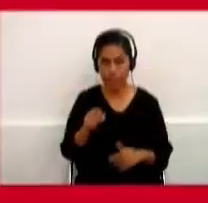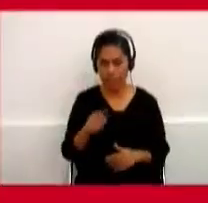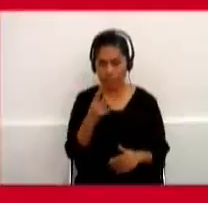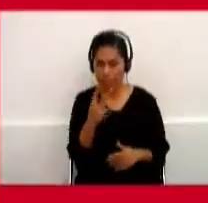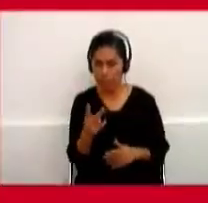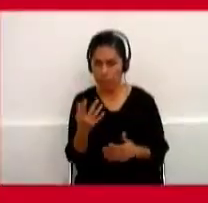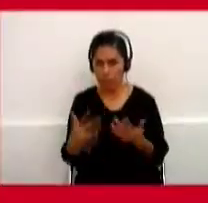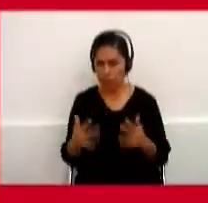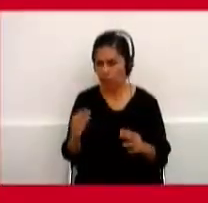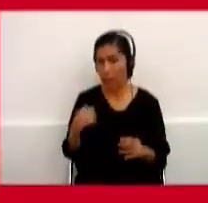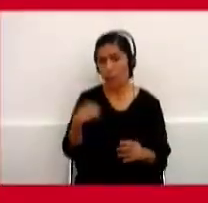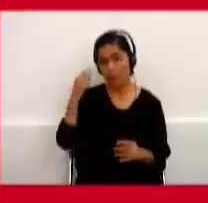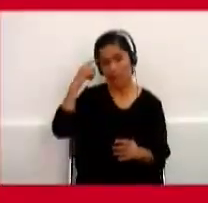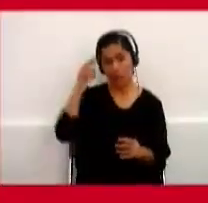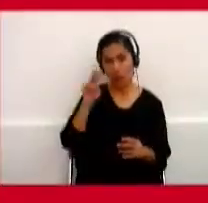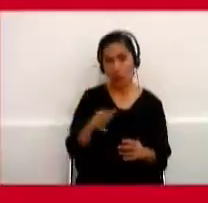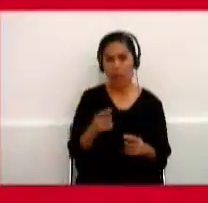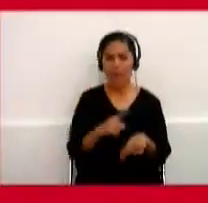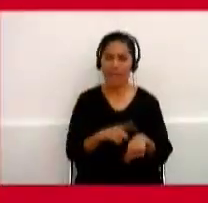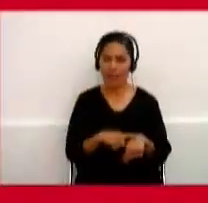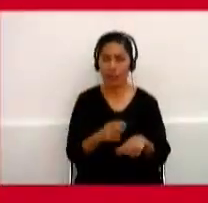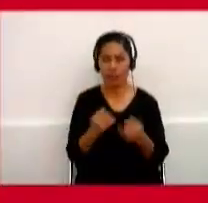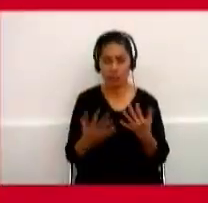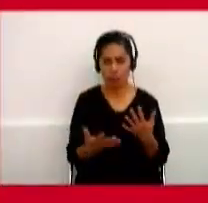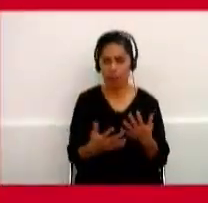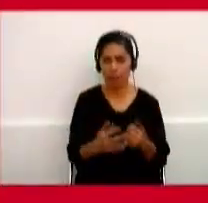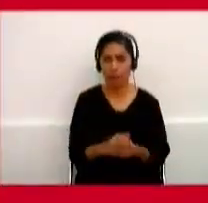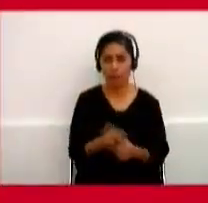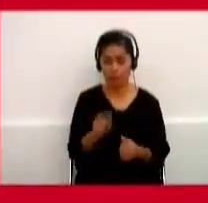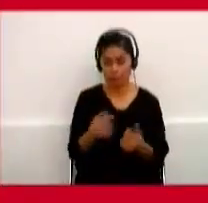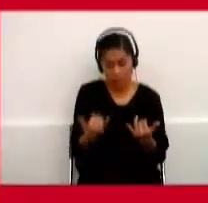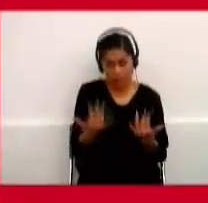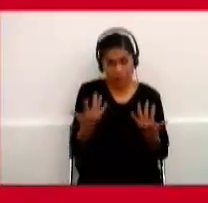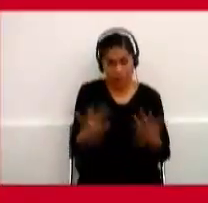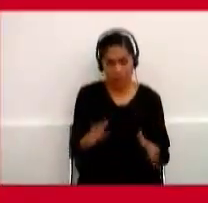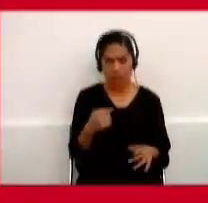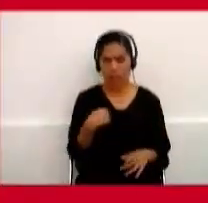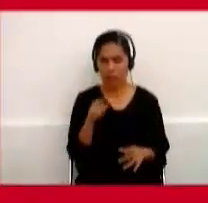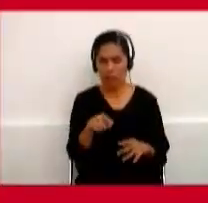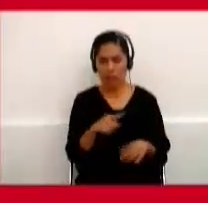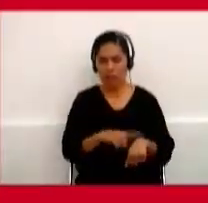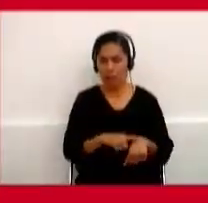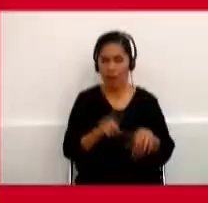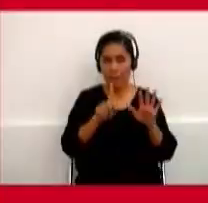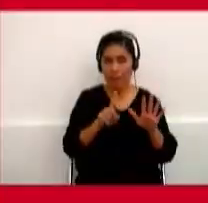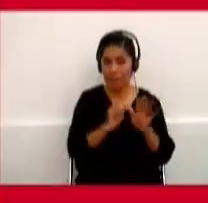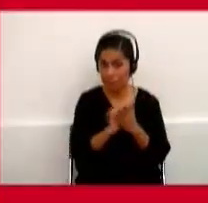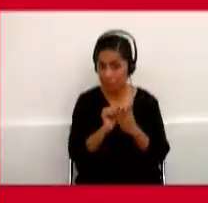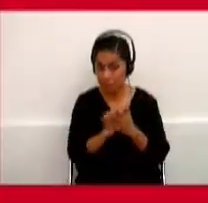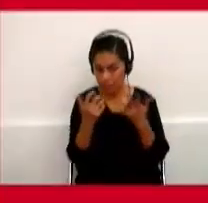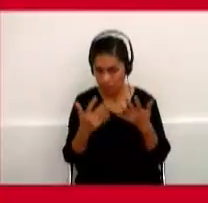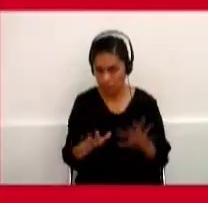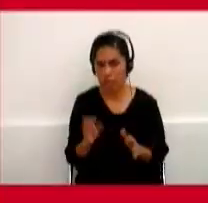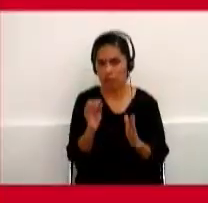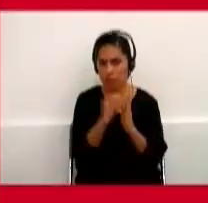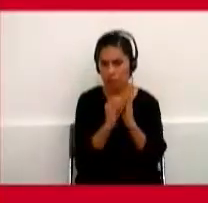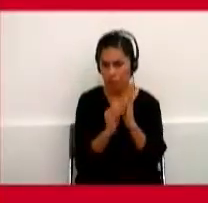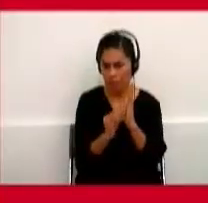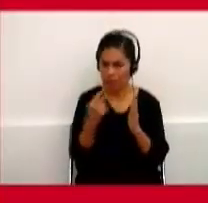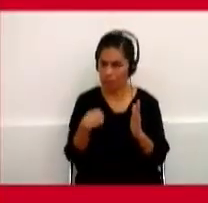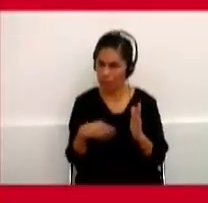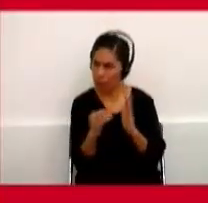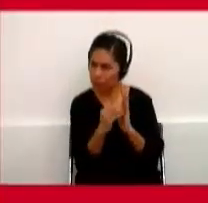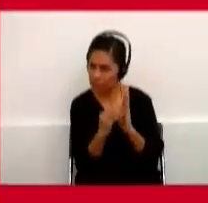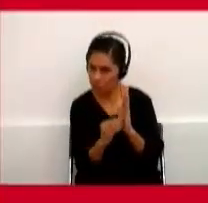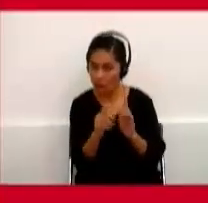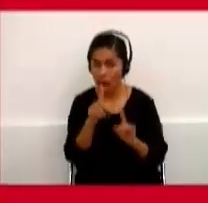implementarlo, ahora es más fácil procesar esos datos, así que se está actualizando cada 6 meses y estamos incluyendo nuevas fallas.